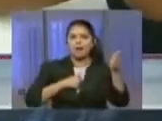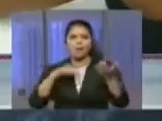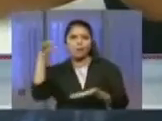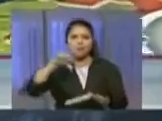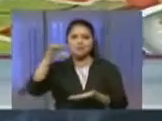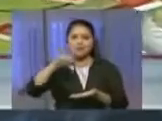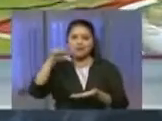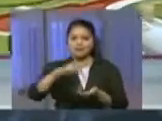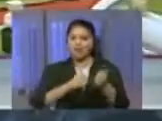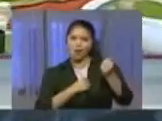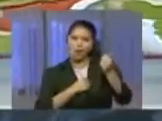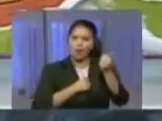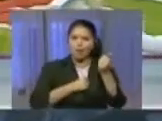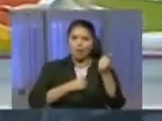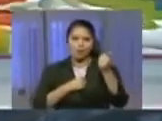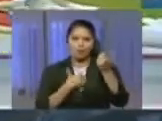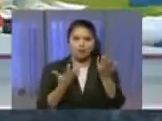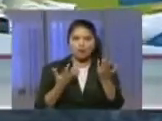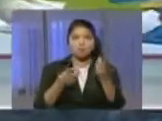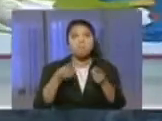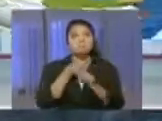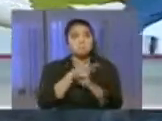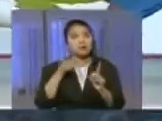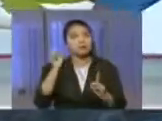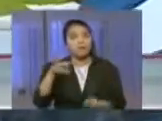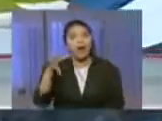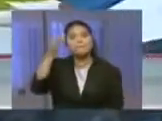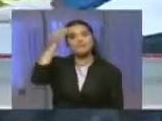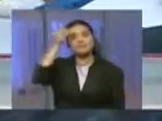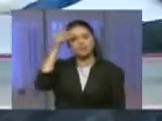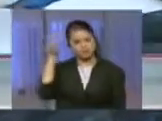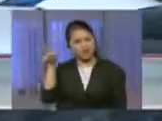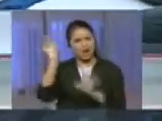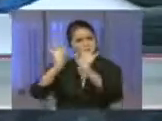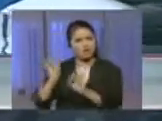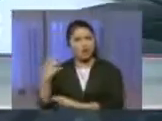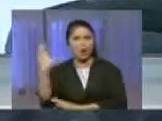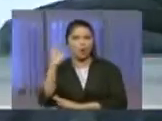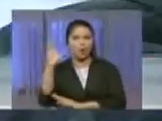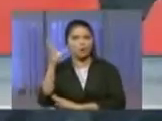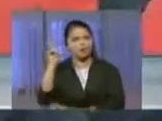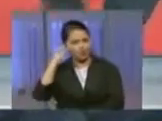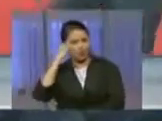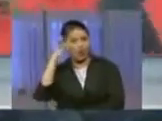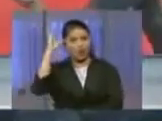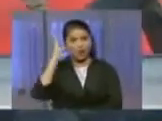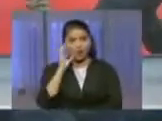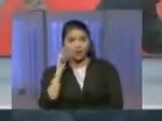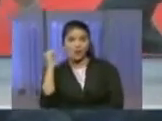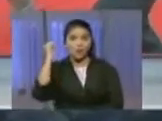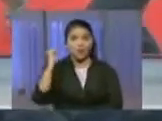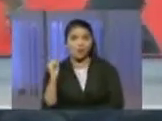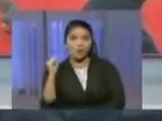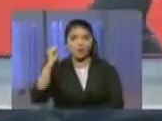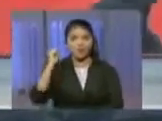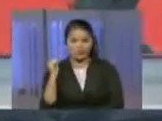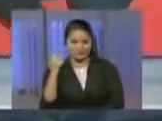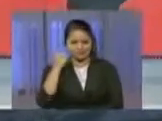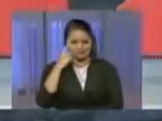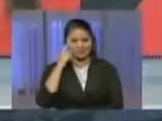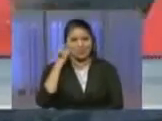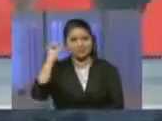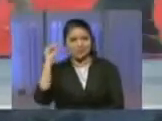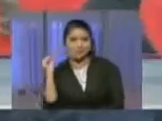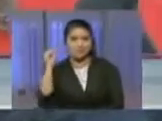Ah inclusive cumbia porque aprendimos a bailar cumbia te acuerdas sil la Pollera colorada para aquí